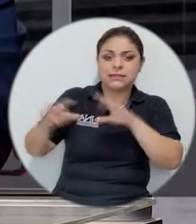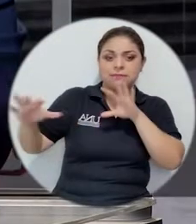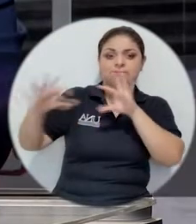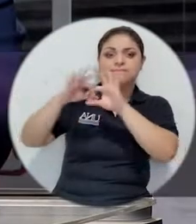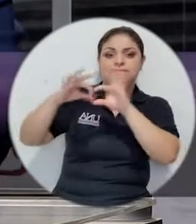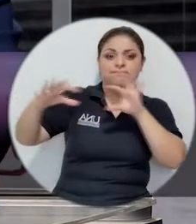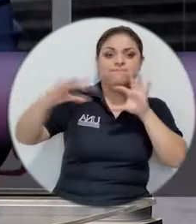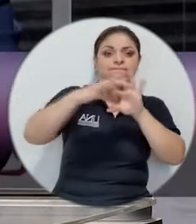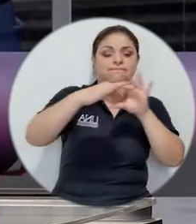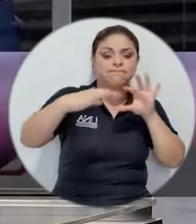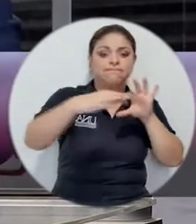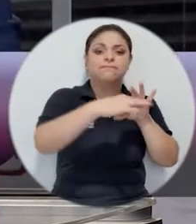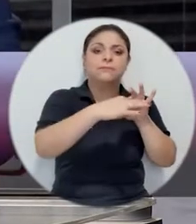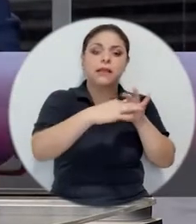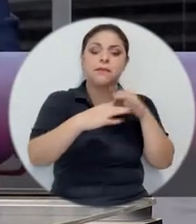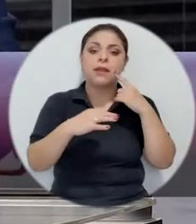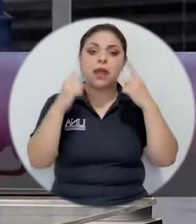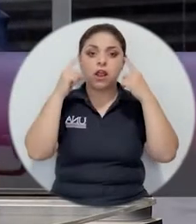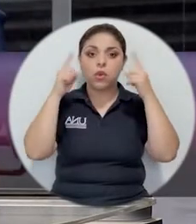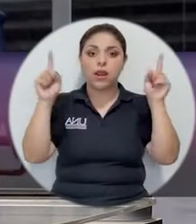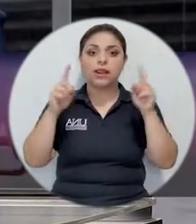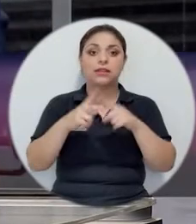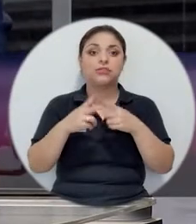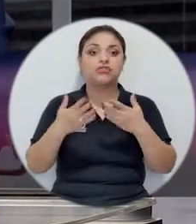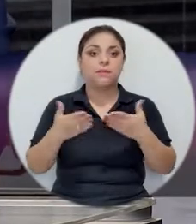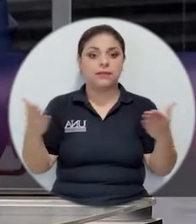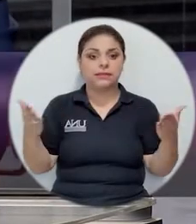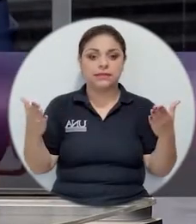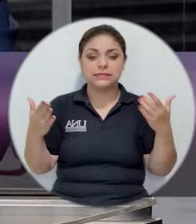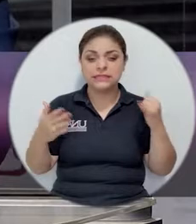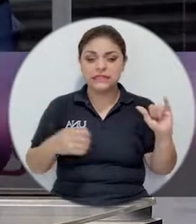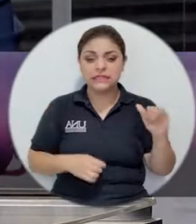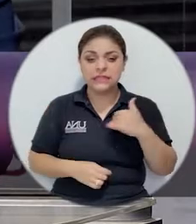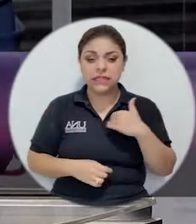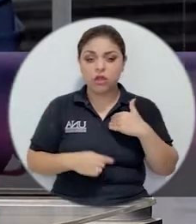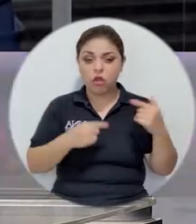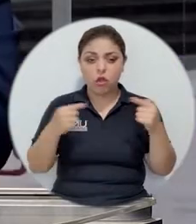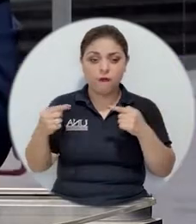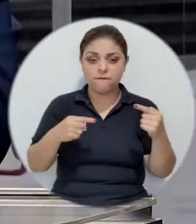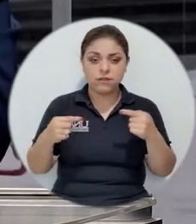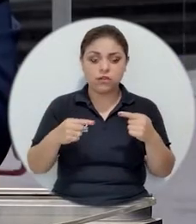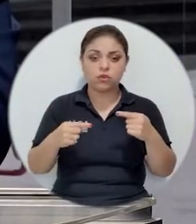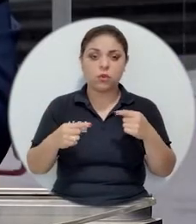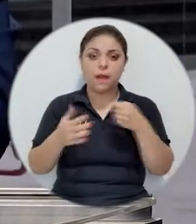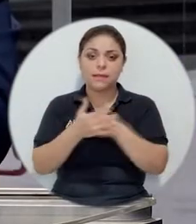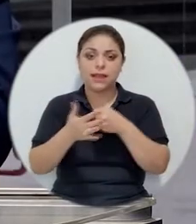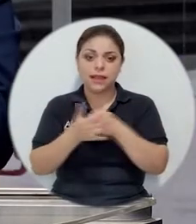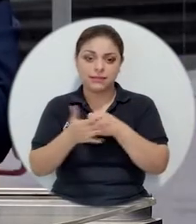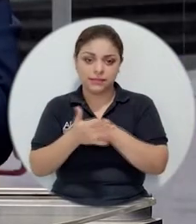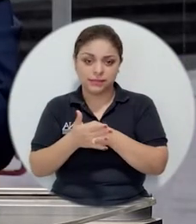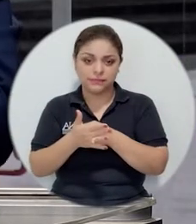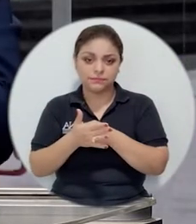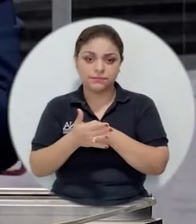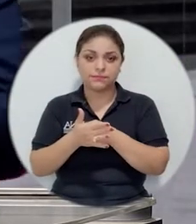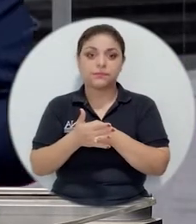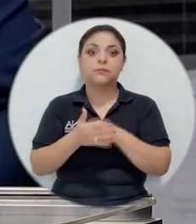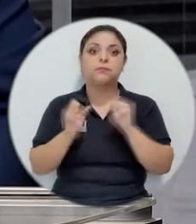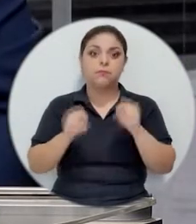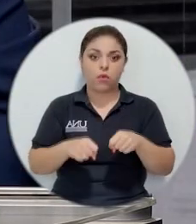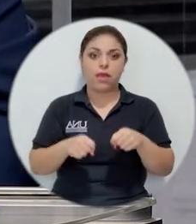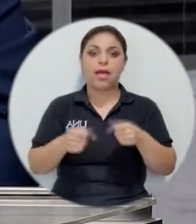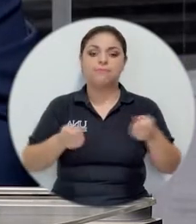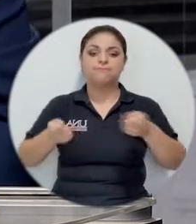que le permitan tener herramientas para que cuando se presenten situaciones de conflicto o de amenaza, tengan un asidero para poder